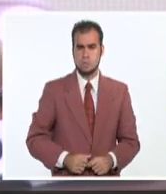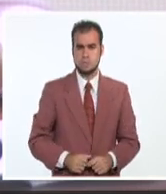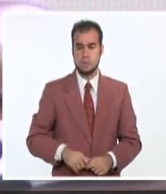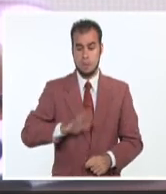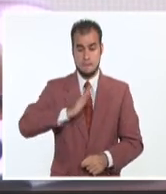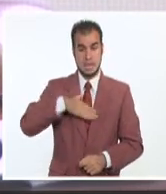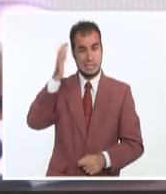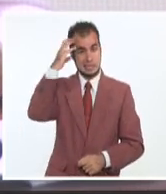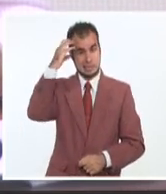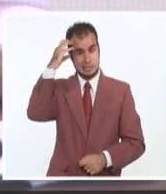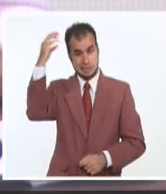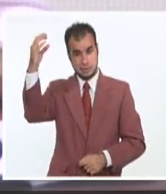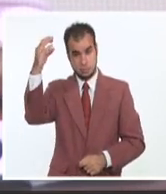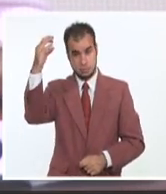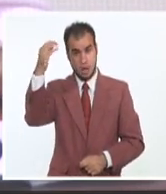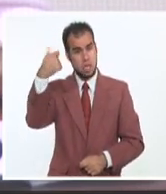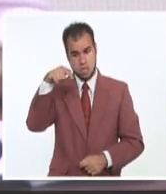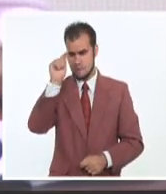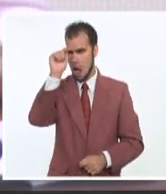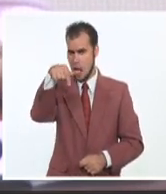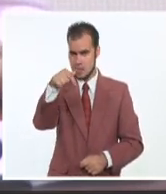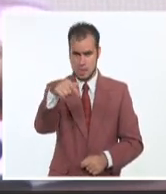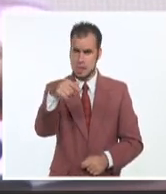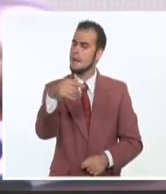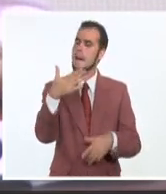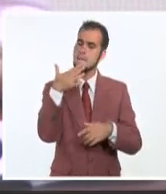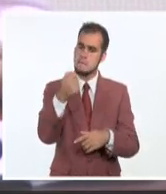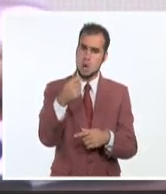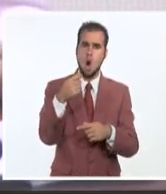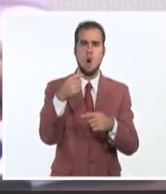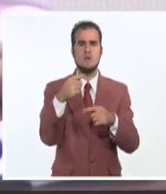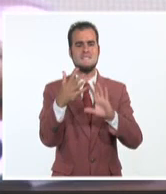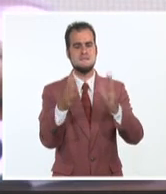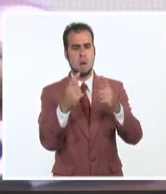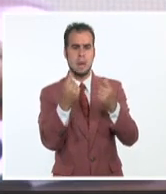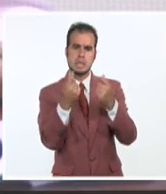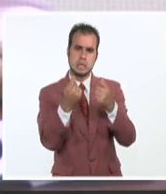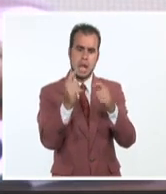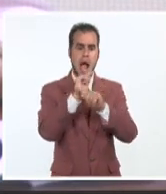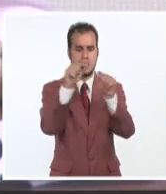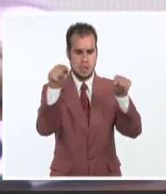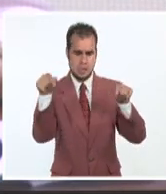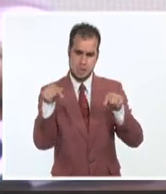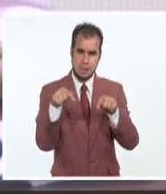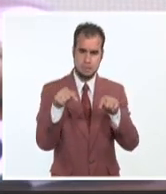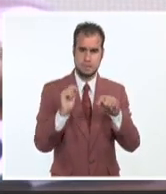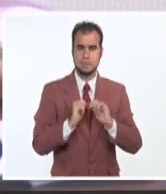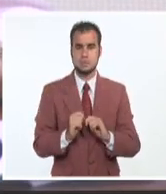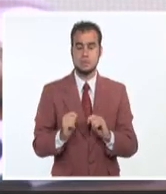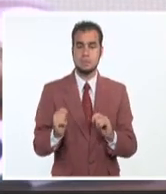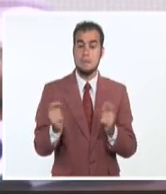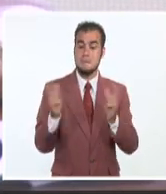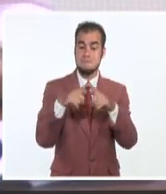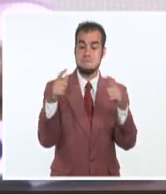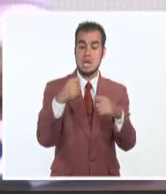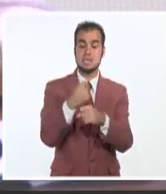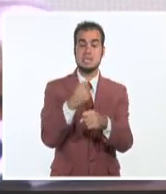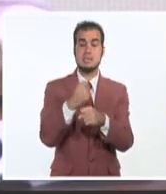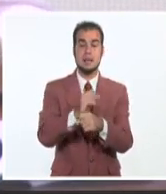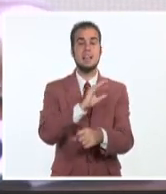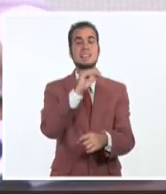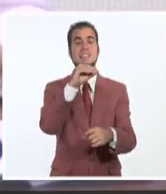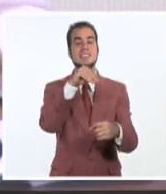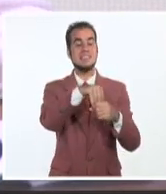estatal, una mayor descentralización y una ampliación del trabajo en el sector